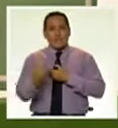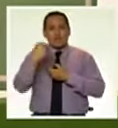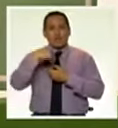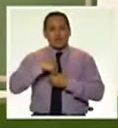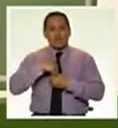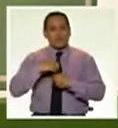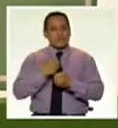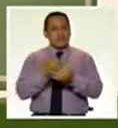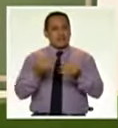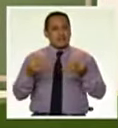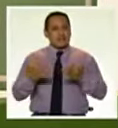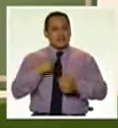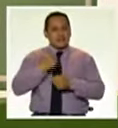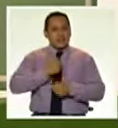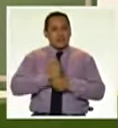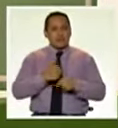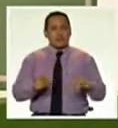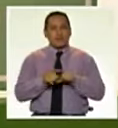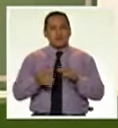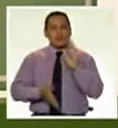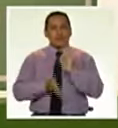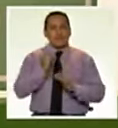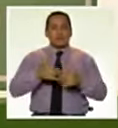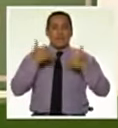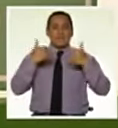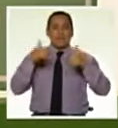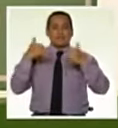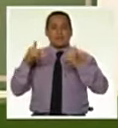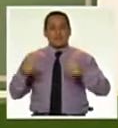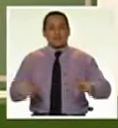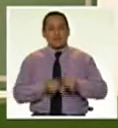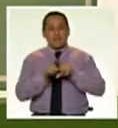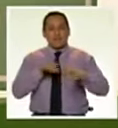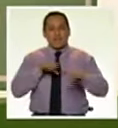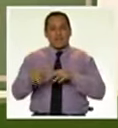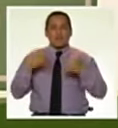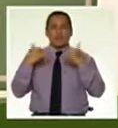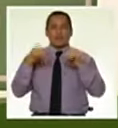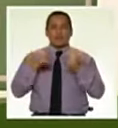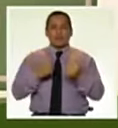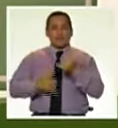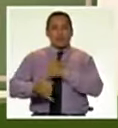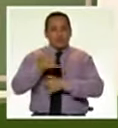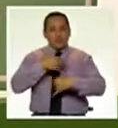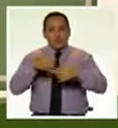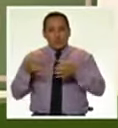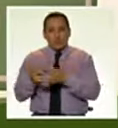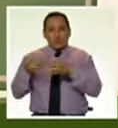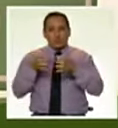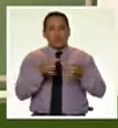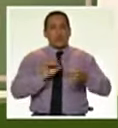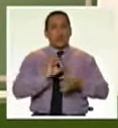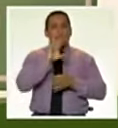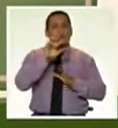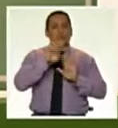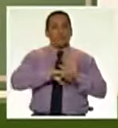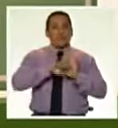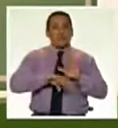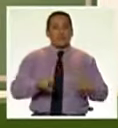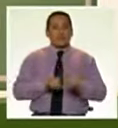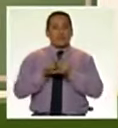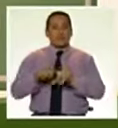en todas las actividades, nos vamos a paseos, vamos a hacer paseos intergeneracionales, tanto con otros programas,